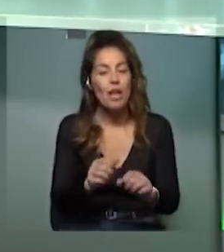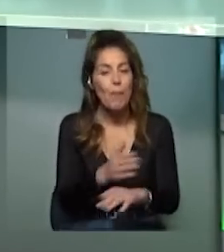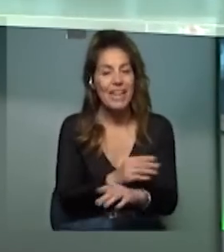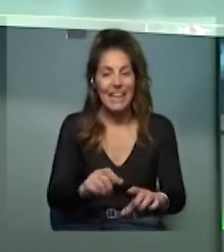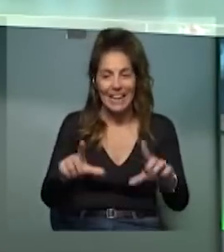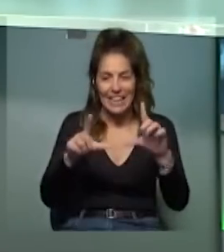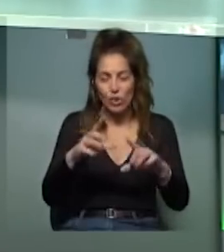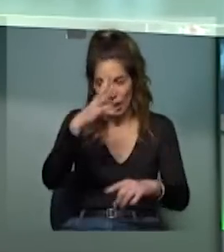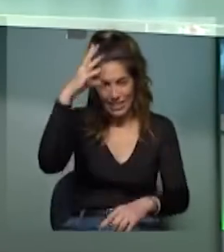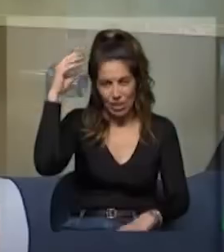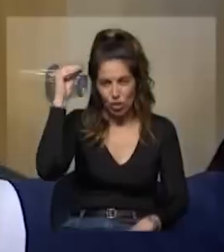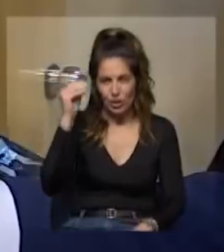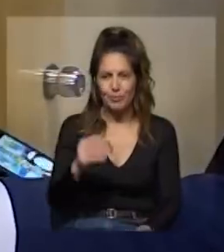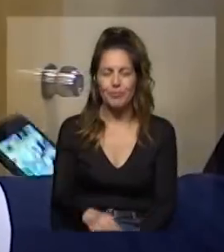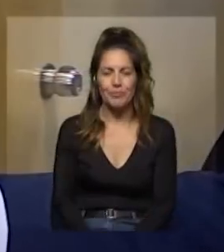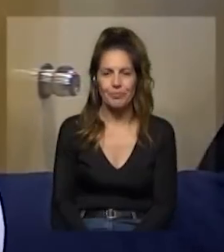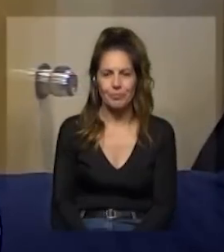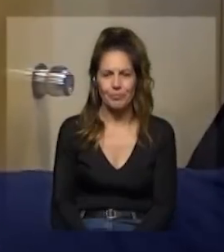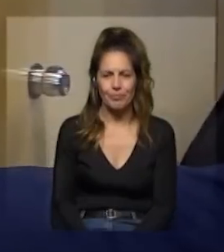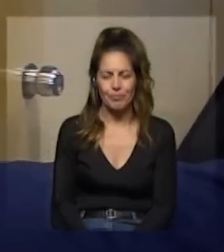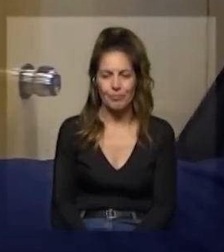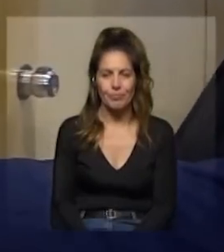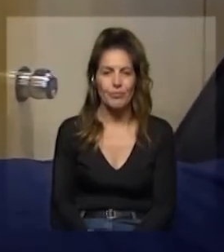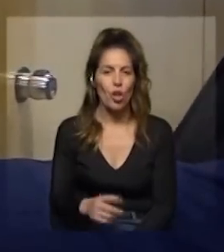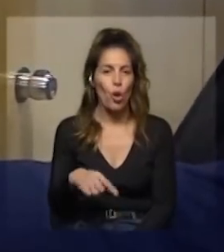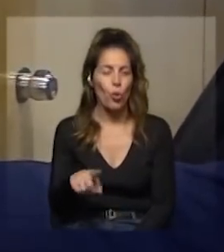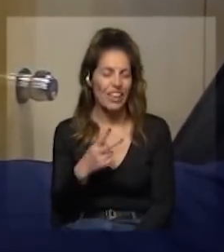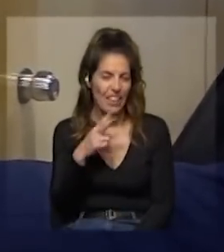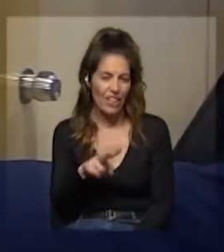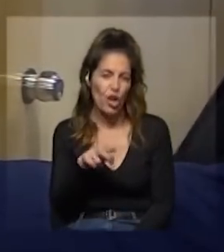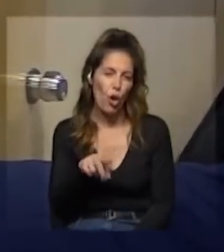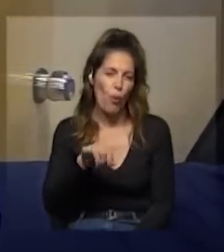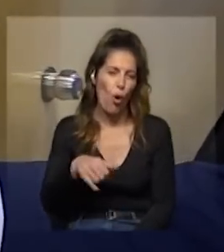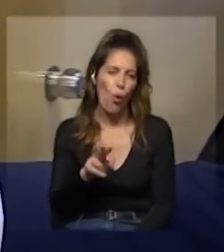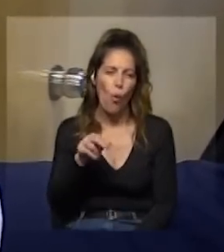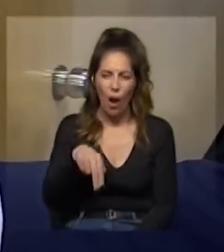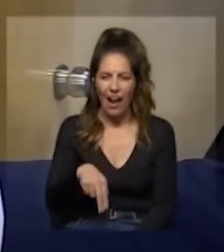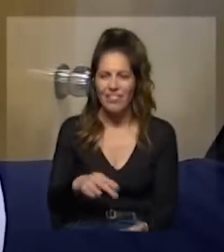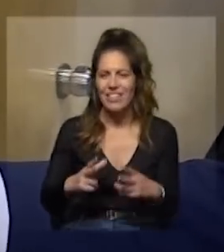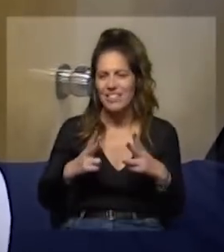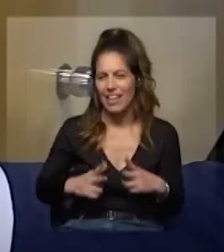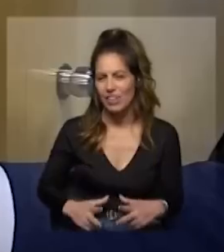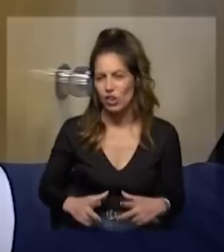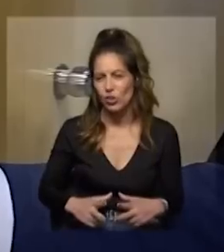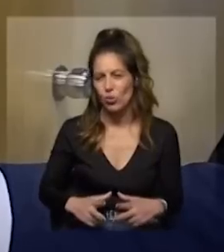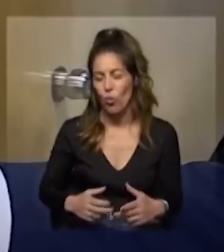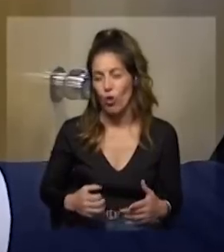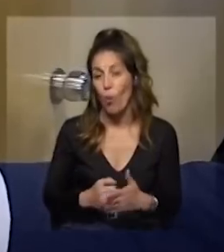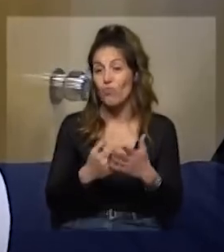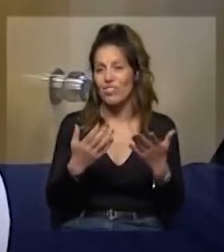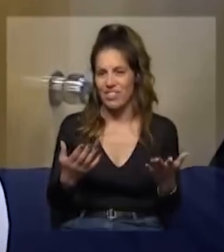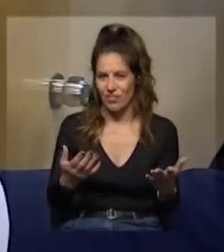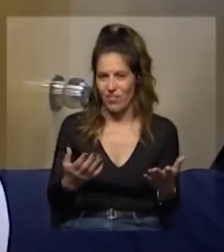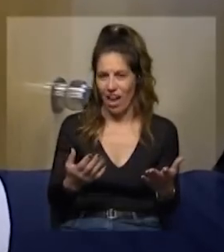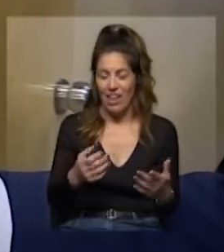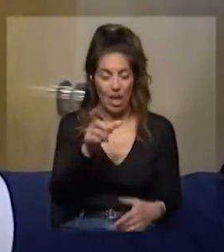de sartori ustedes vieron como es Juan esa esa actitud un tanto disruptiva